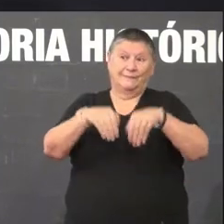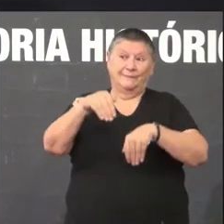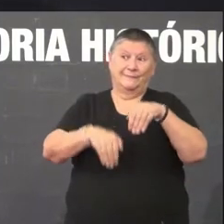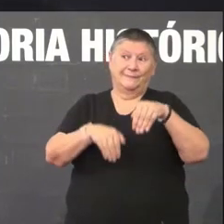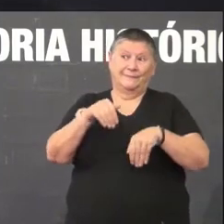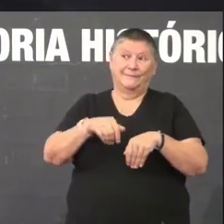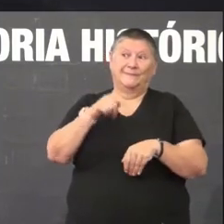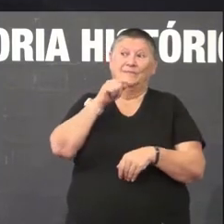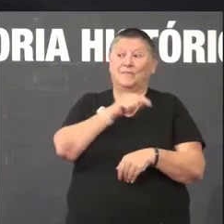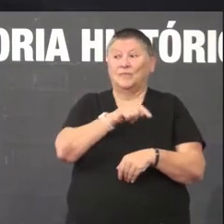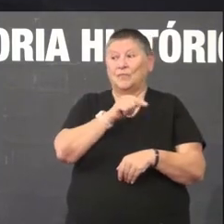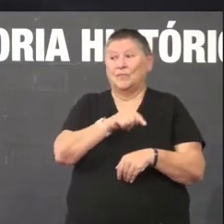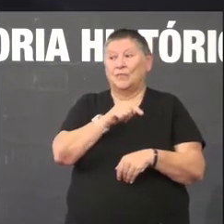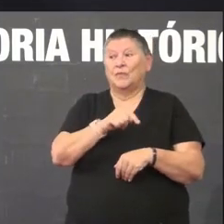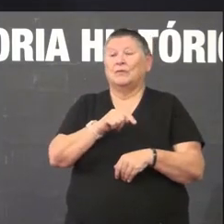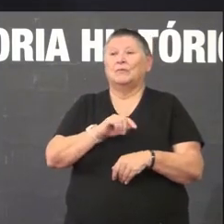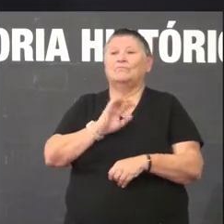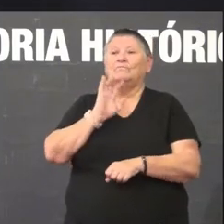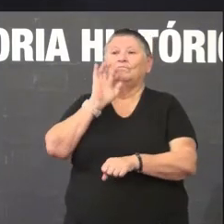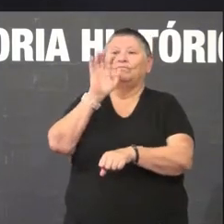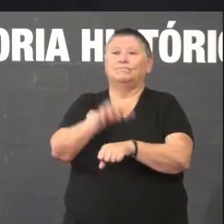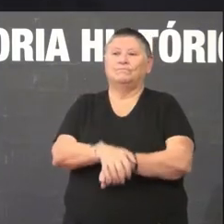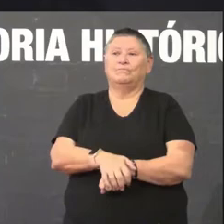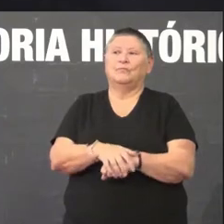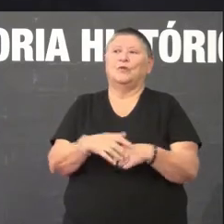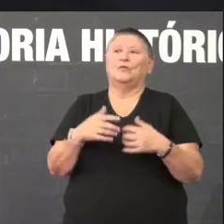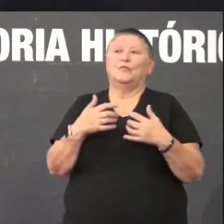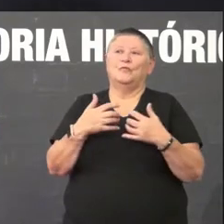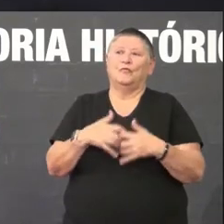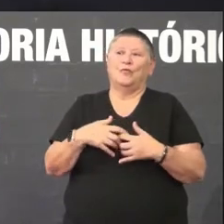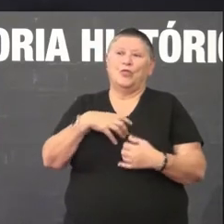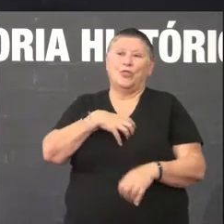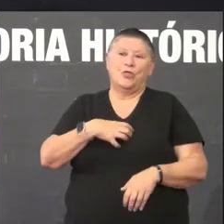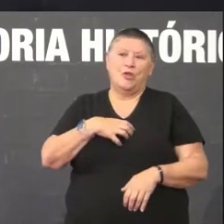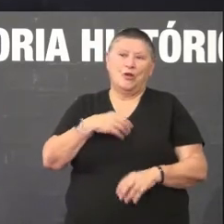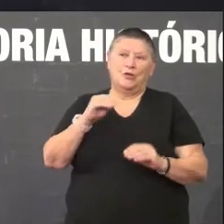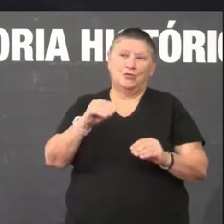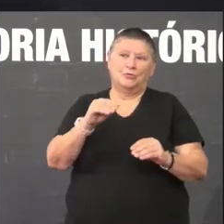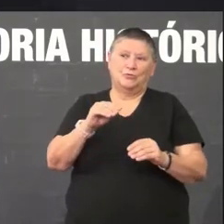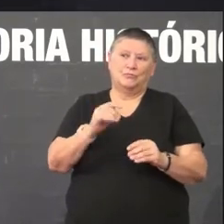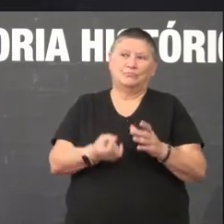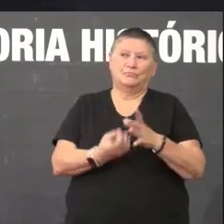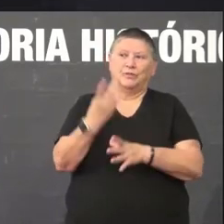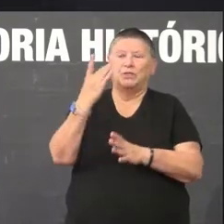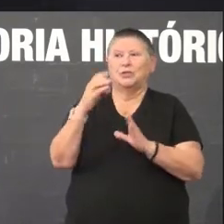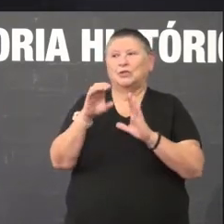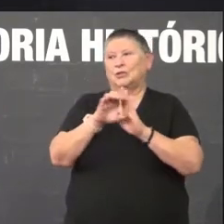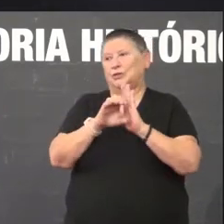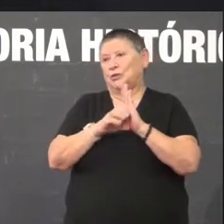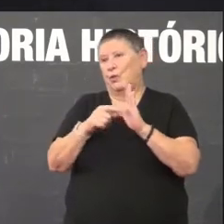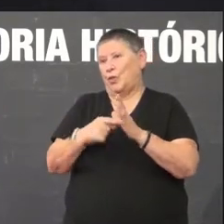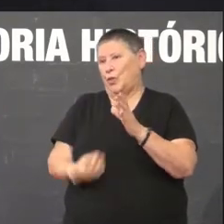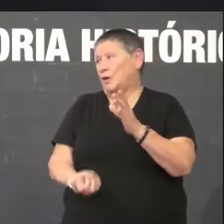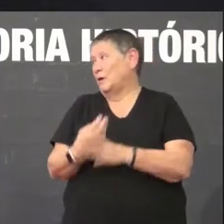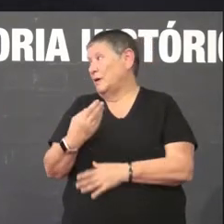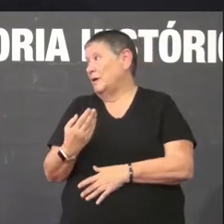que usurpen a función das cortes constituintes. E vai haber eleccións